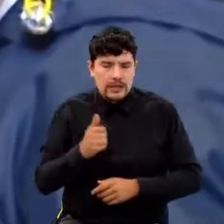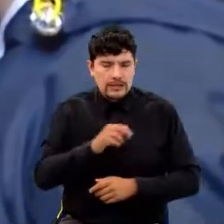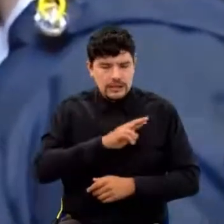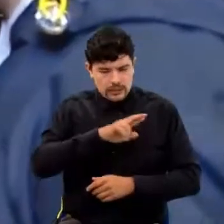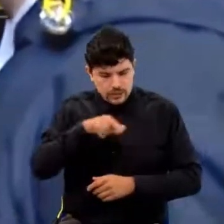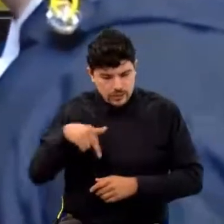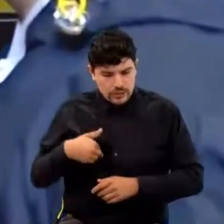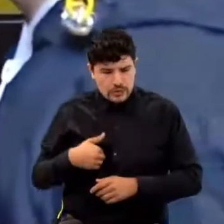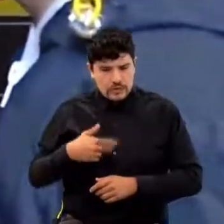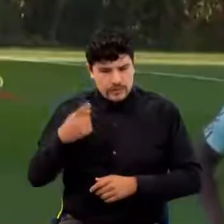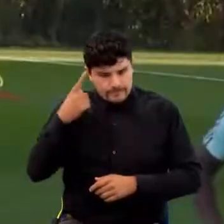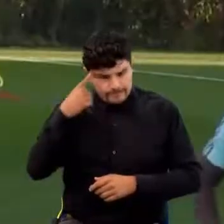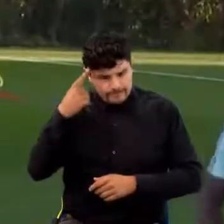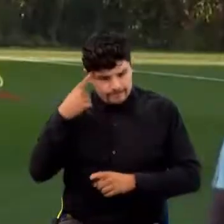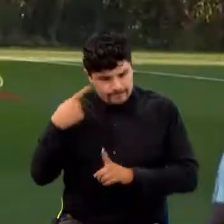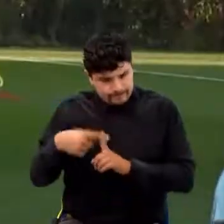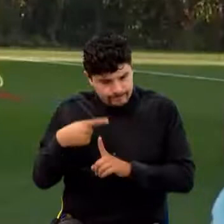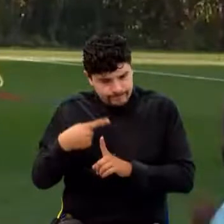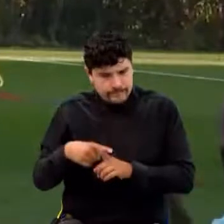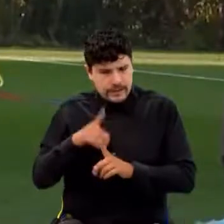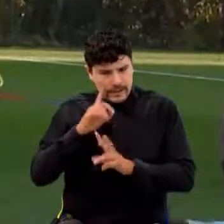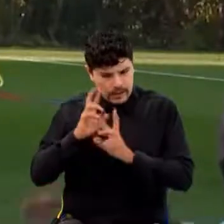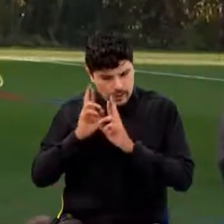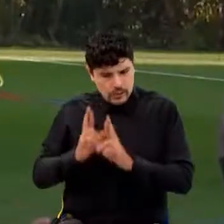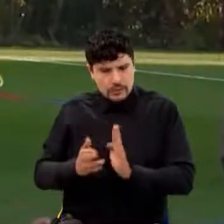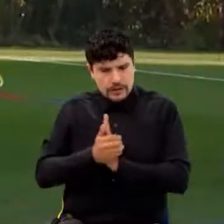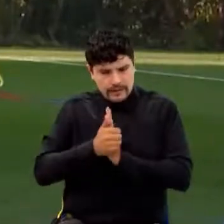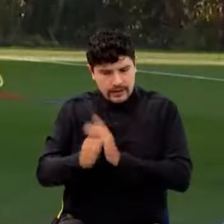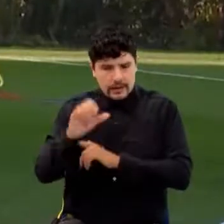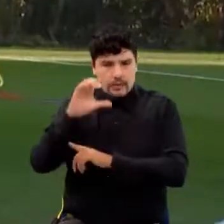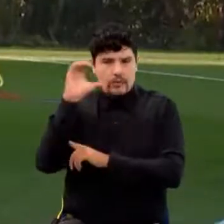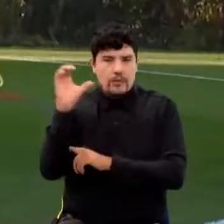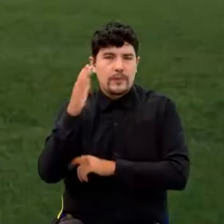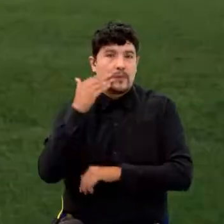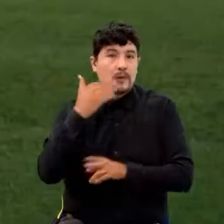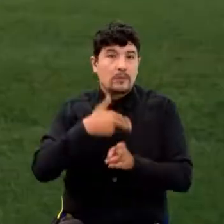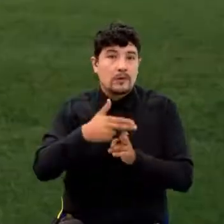talento que tiene Colombia. Colombia enfrentará este sábado a partir